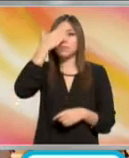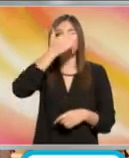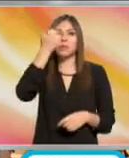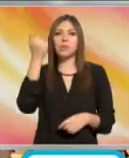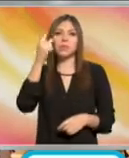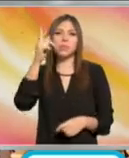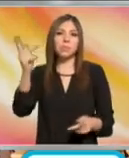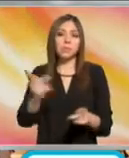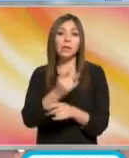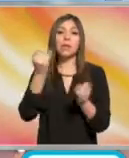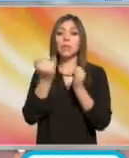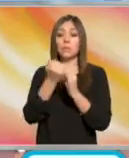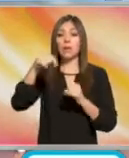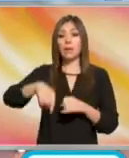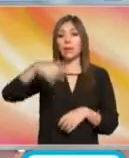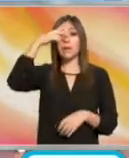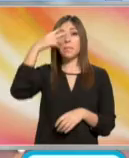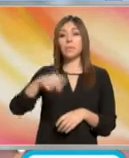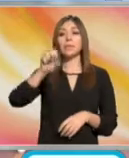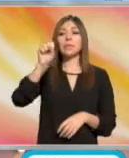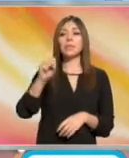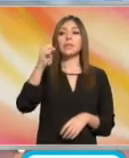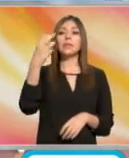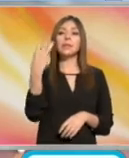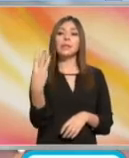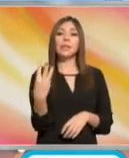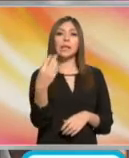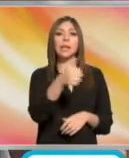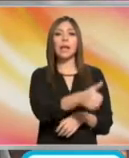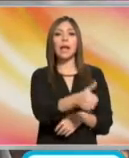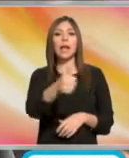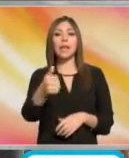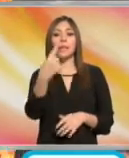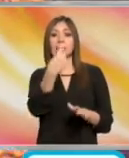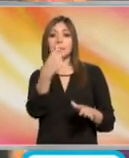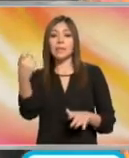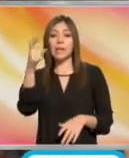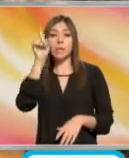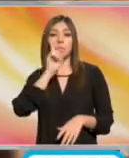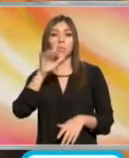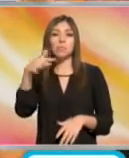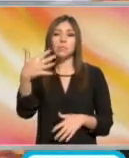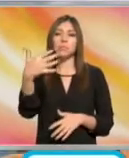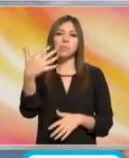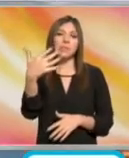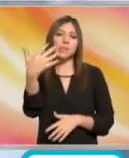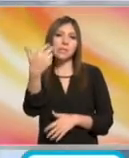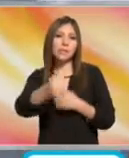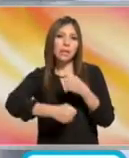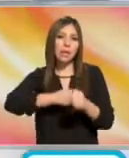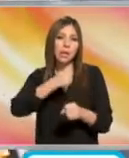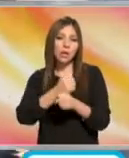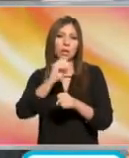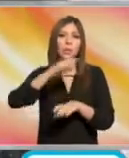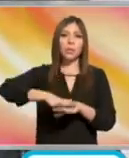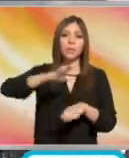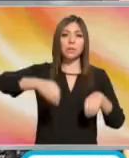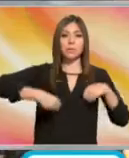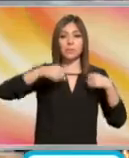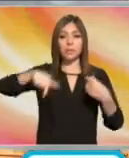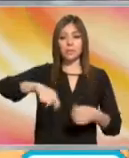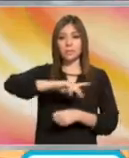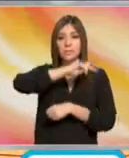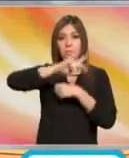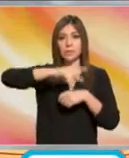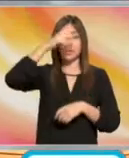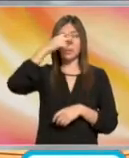manifestado. Igual en México, el 63 de cada 100 mujeres de 15 años o más residentes en el país han experimentado